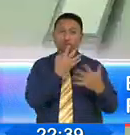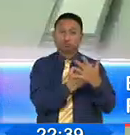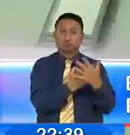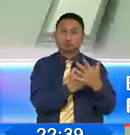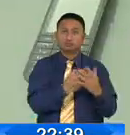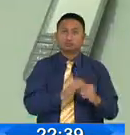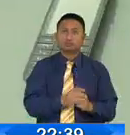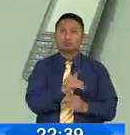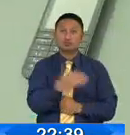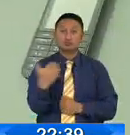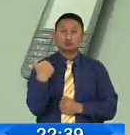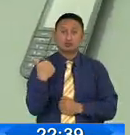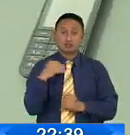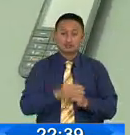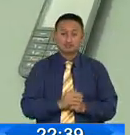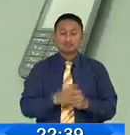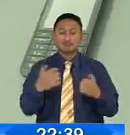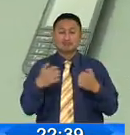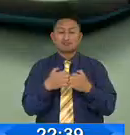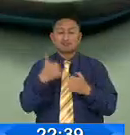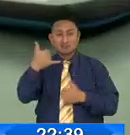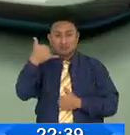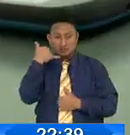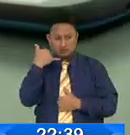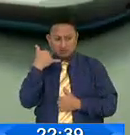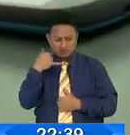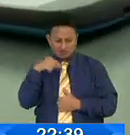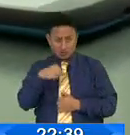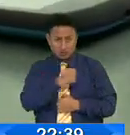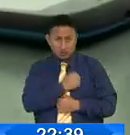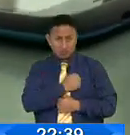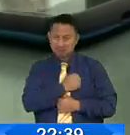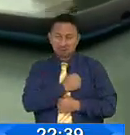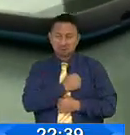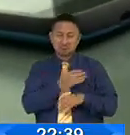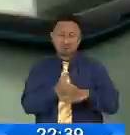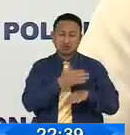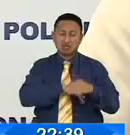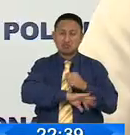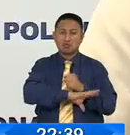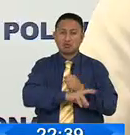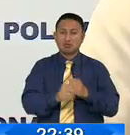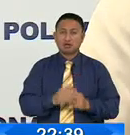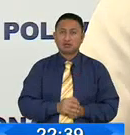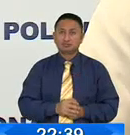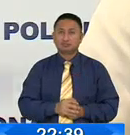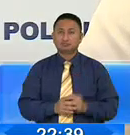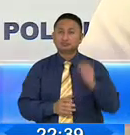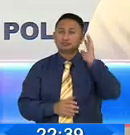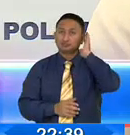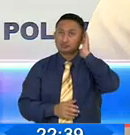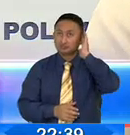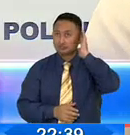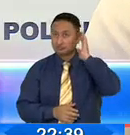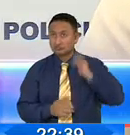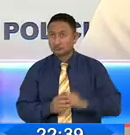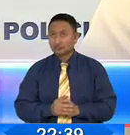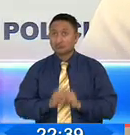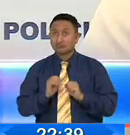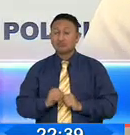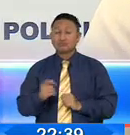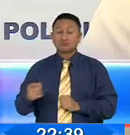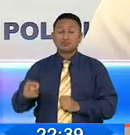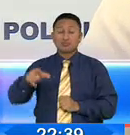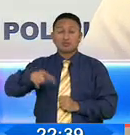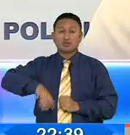las pertenencias cargaban equipos celulares aparentemente robados horas atrás. Ejecutaban el delito del hurto o a su vez